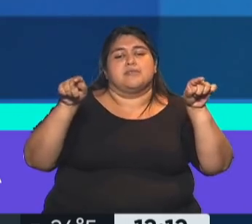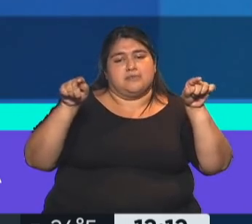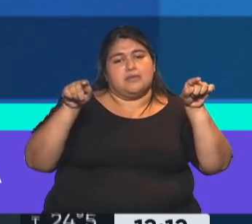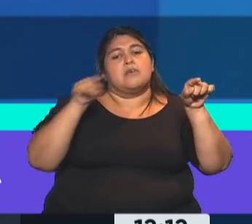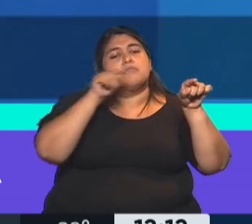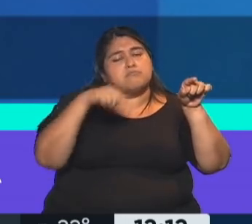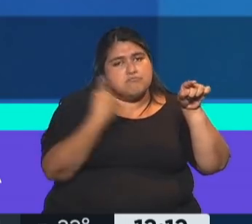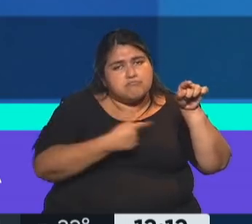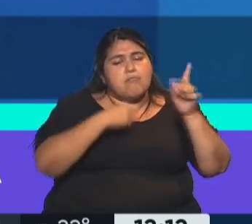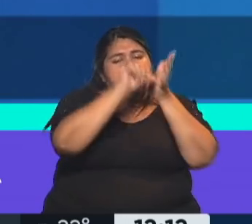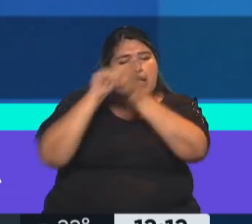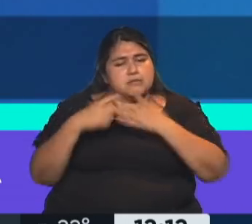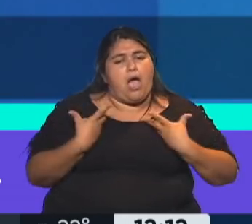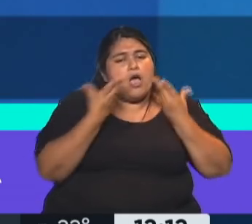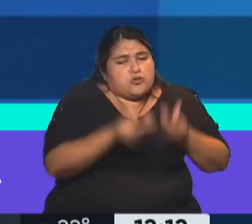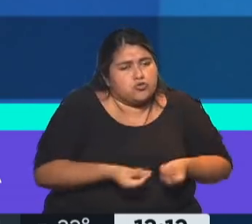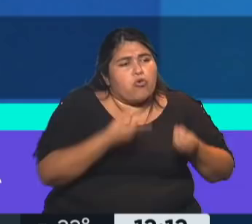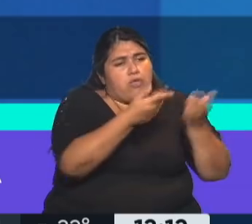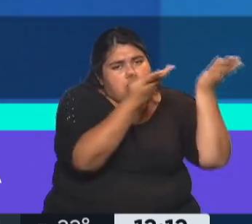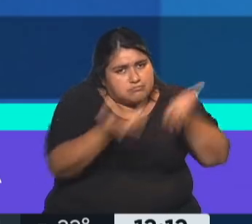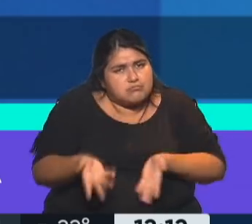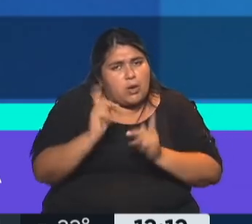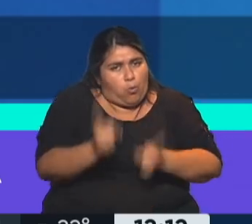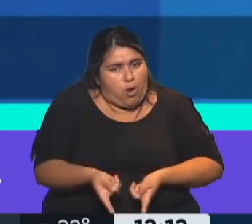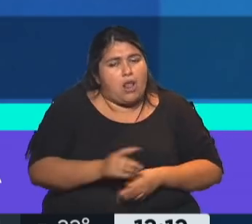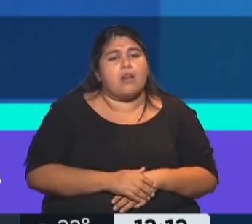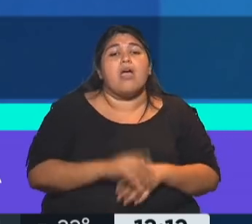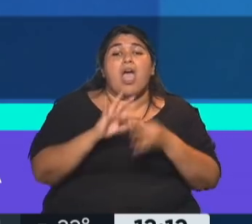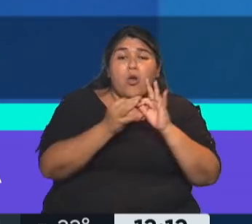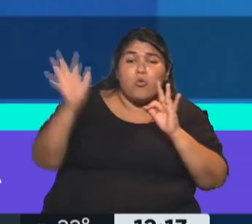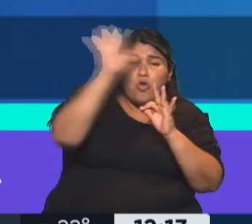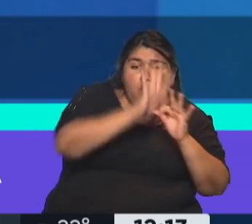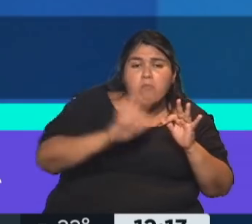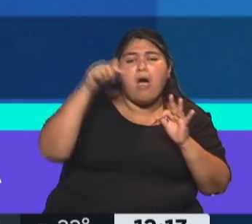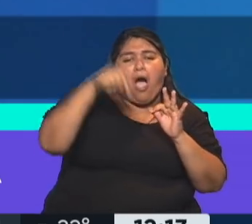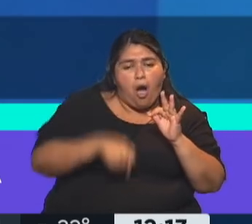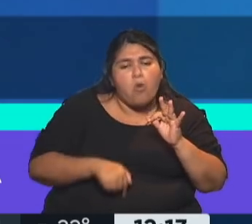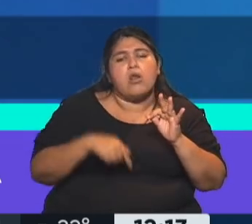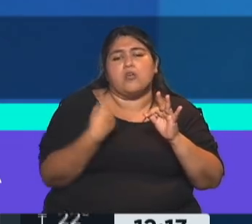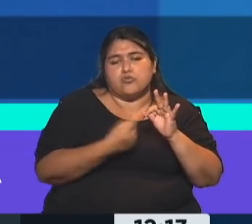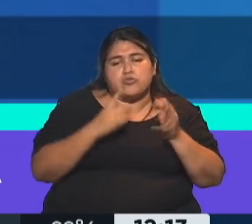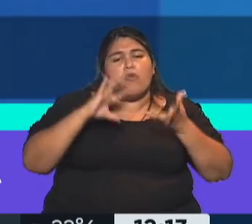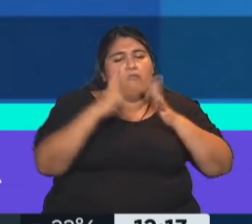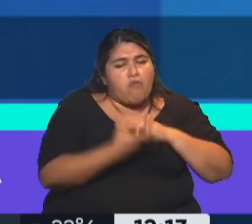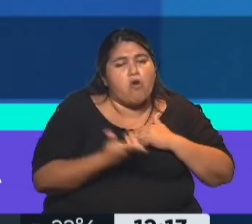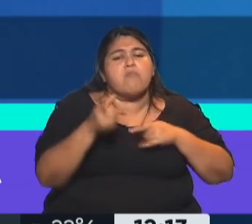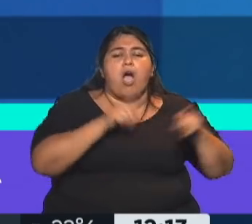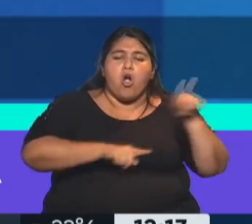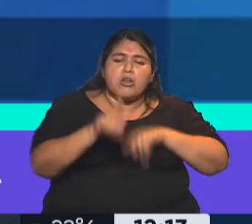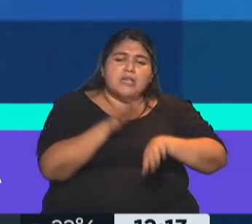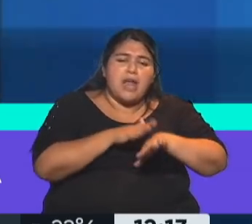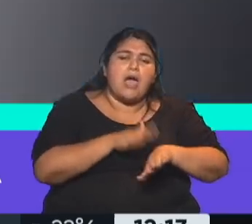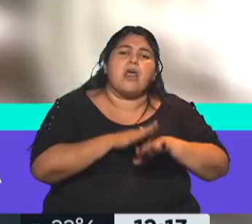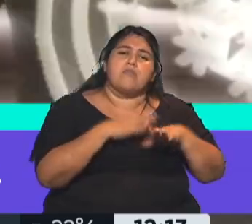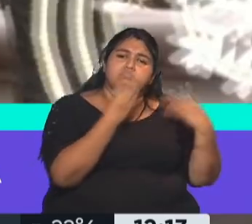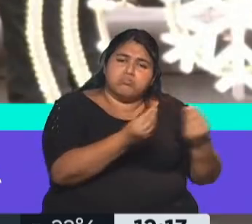venir en solidarité et pouvoir accueillir. Et donc nous le ferons en européen, de manière coordonnée, responsable